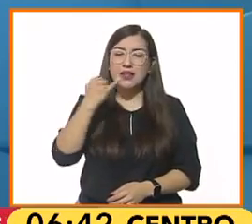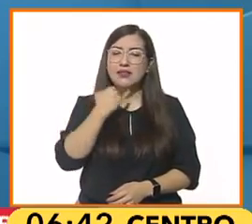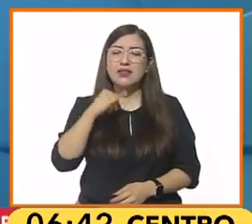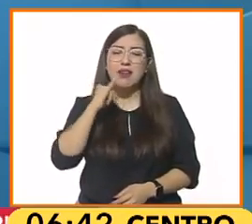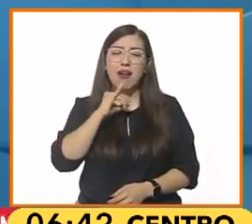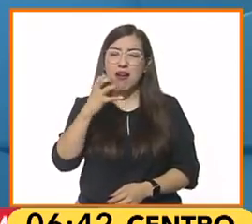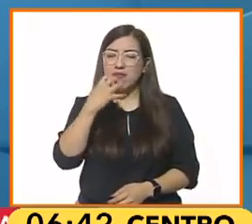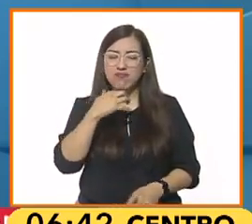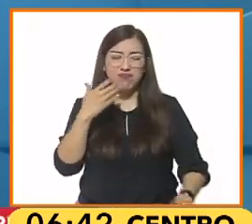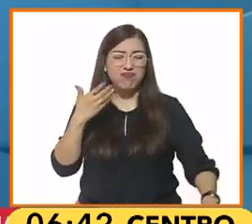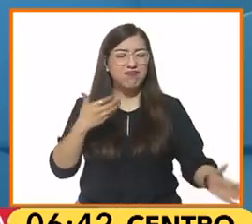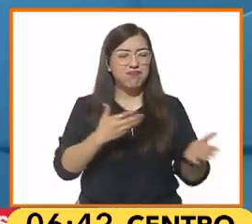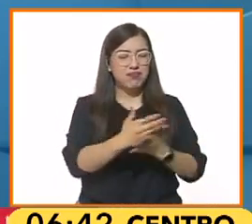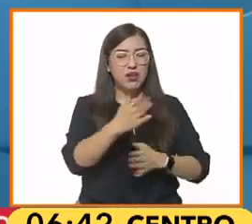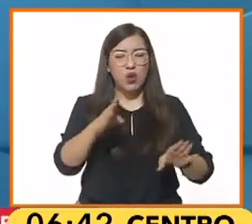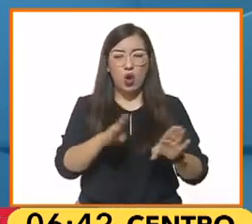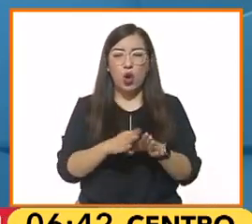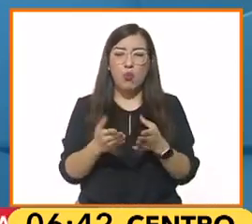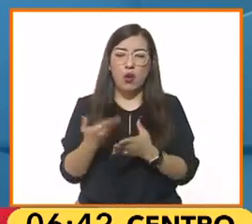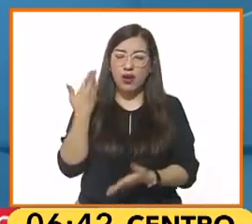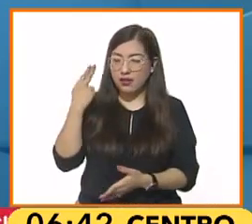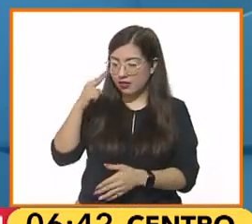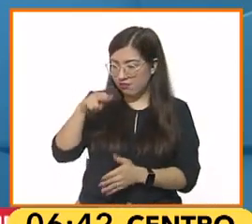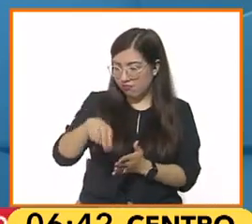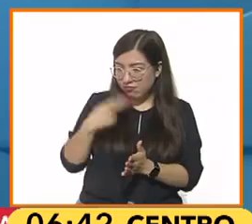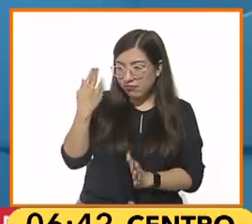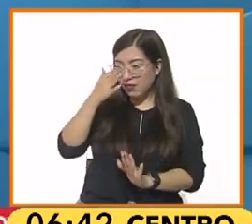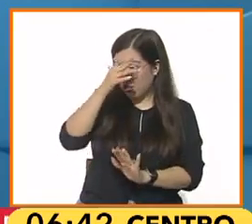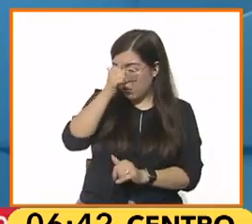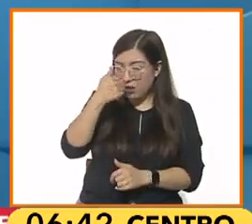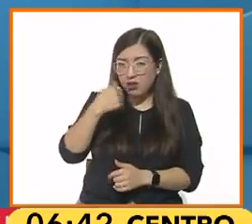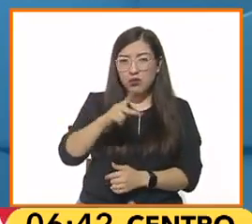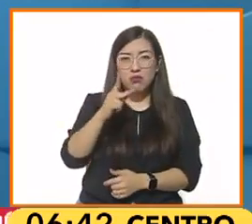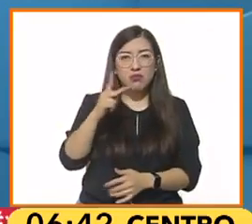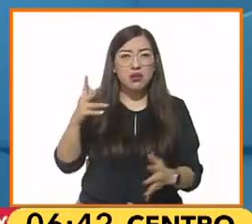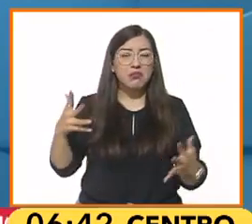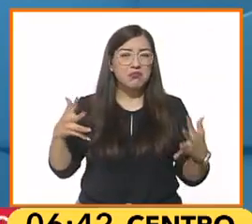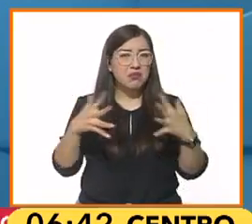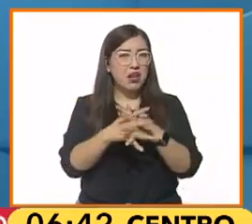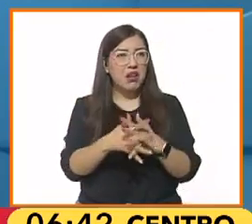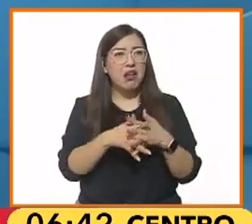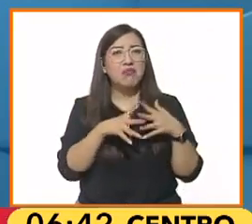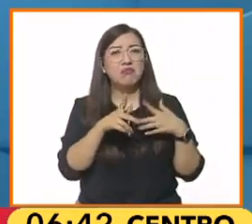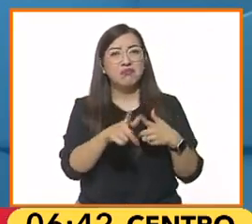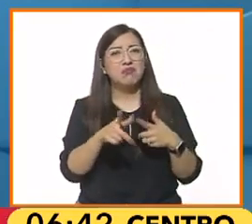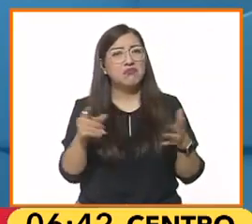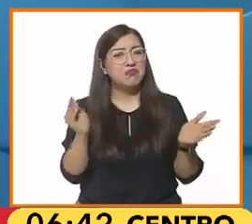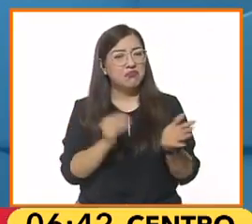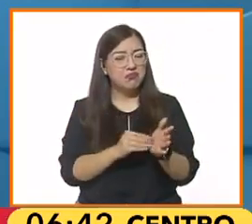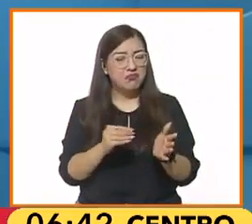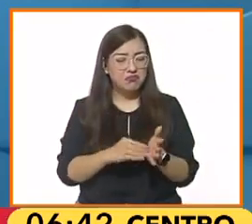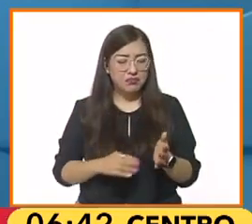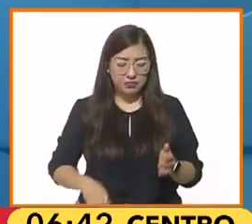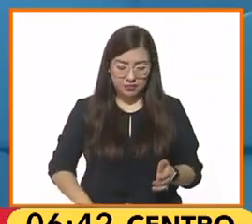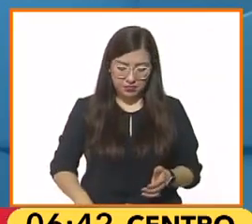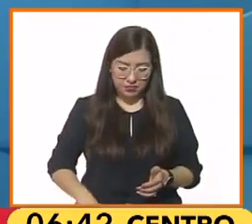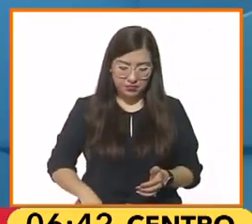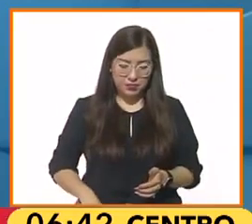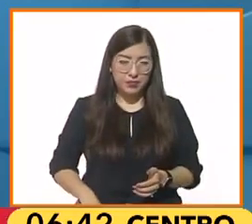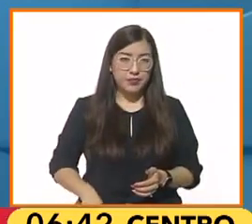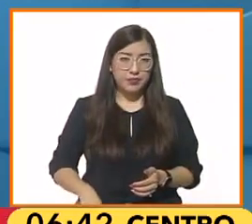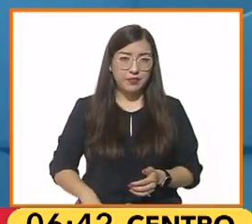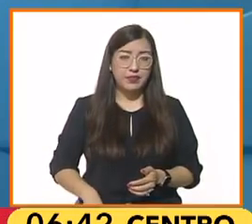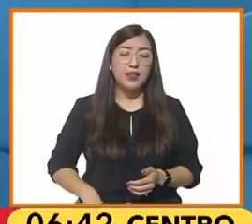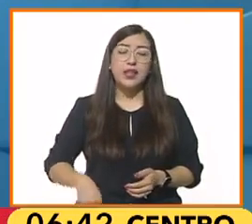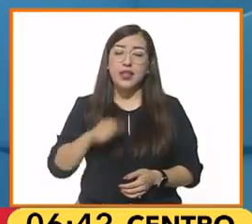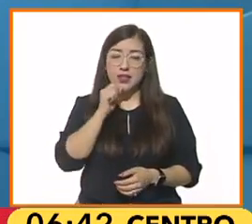roto esta tregua de cese el fuego. Muchos otros países se han pronunciado públicamente, incluso ha habido algunas